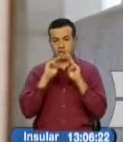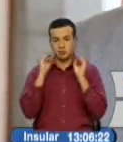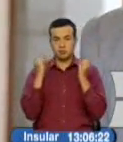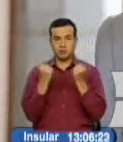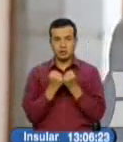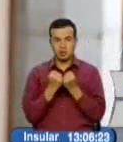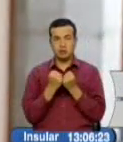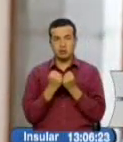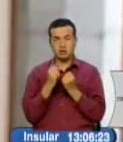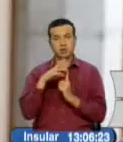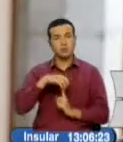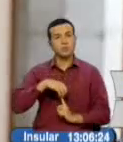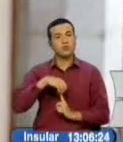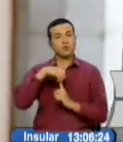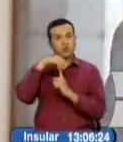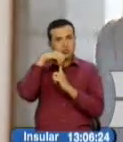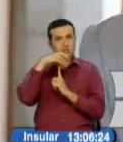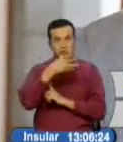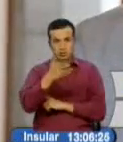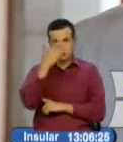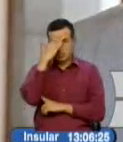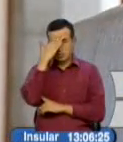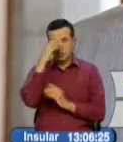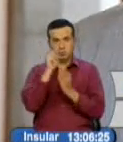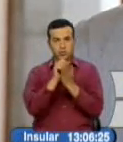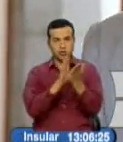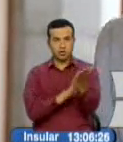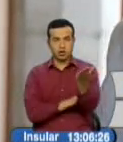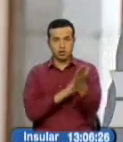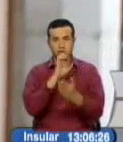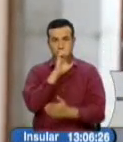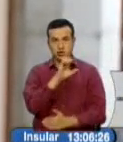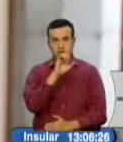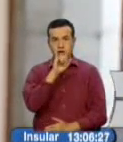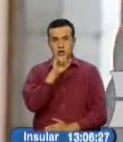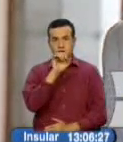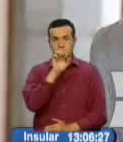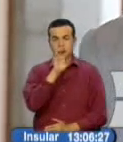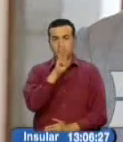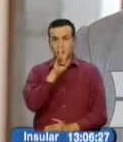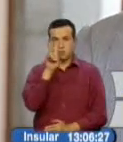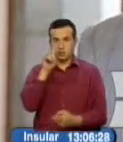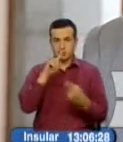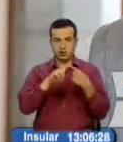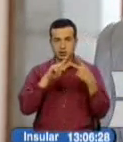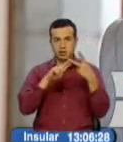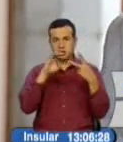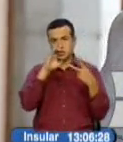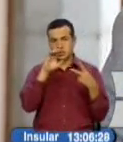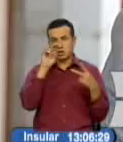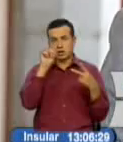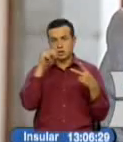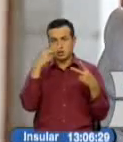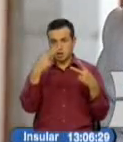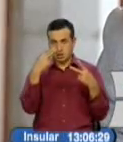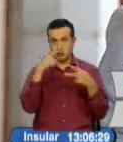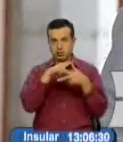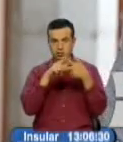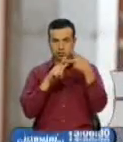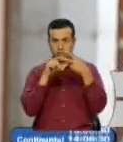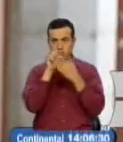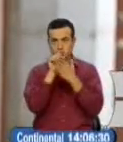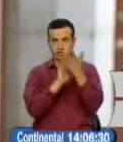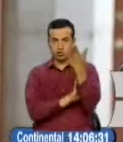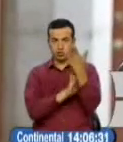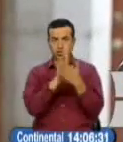y Social tenemos prioridad, como saben, nuestros proyectos IBB, CNH y en nuestras casas de acogida, en los dos primeros